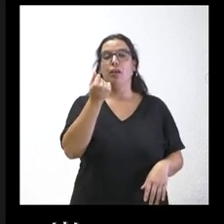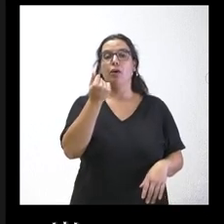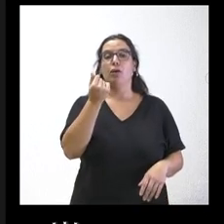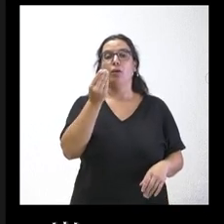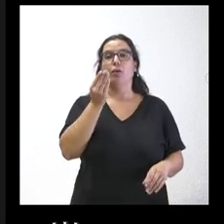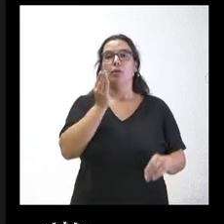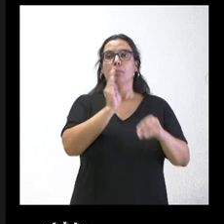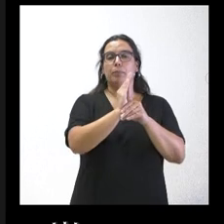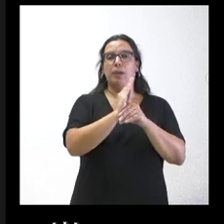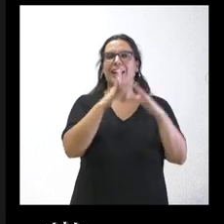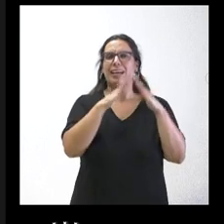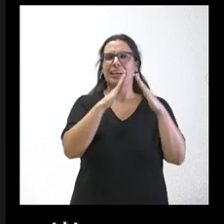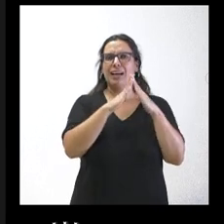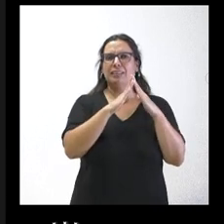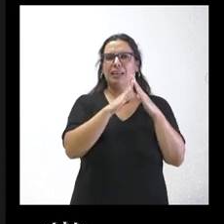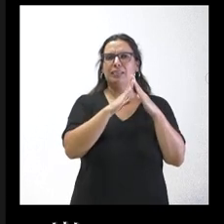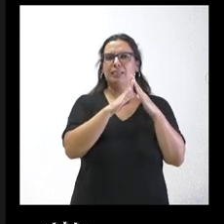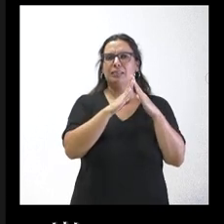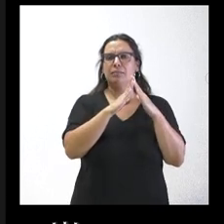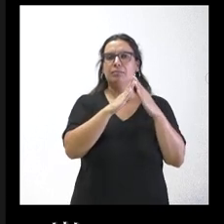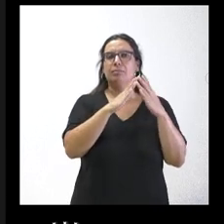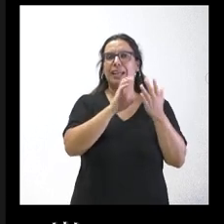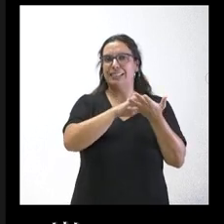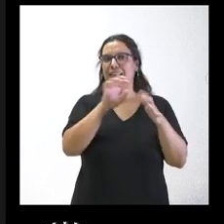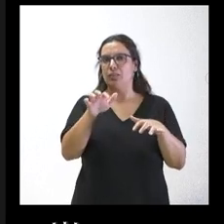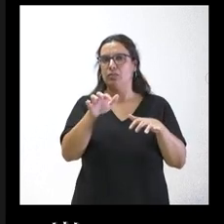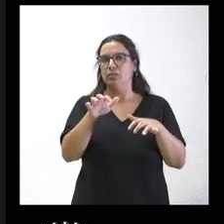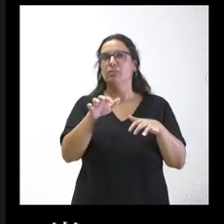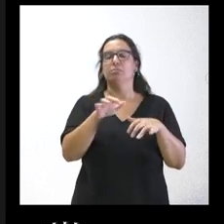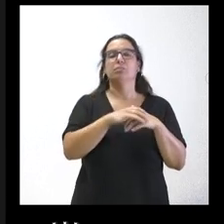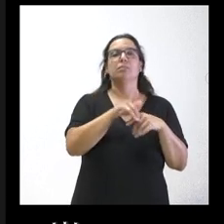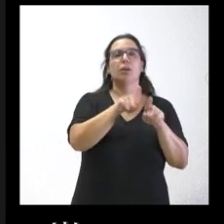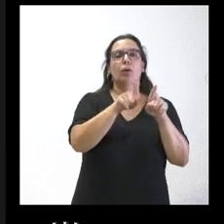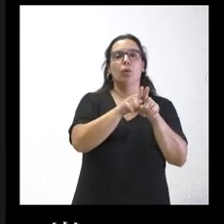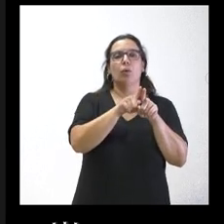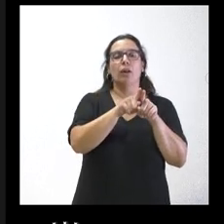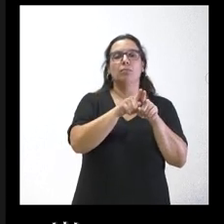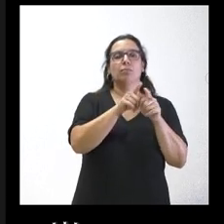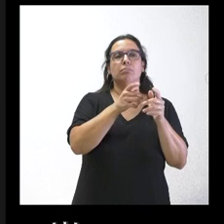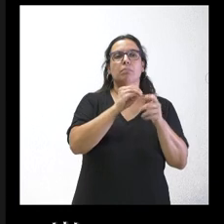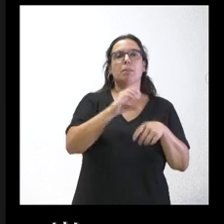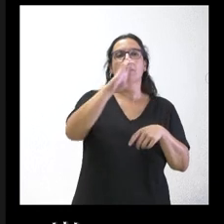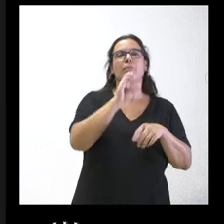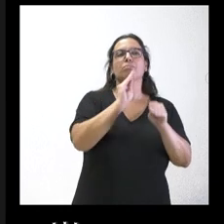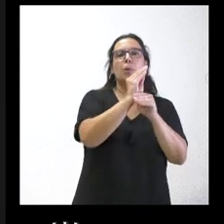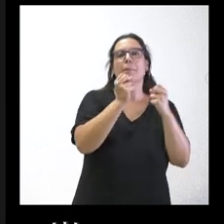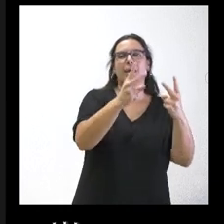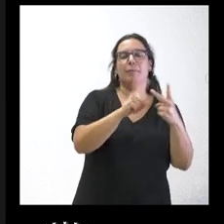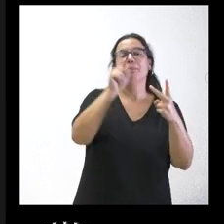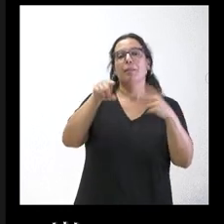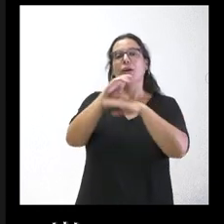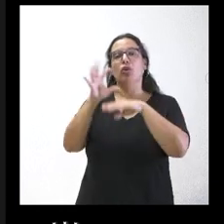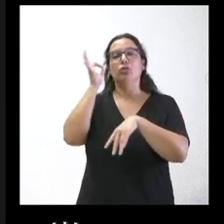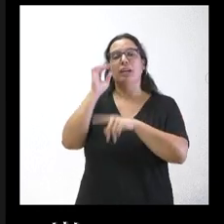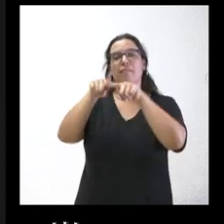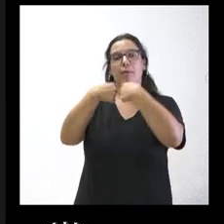Castellón A qué se debe o a qué se va a destinar Y aprovechando que tenemos a la consejera de familia quería preguntarle cómo iba en esas